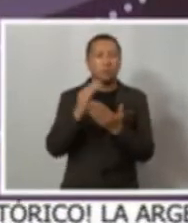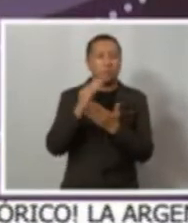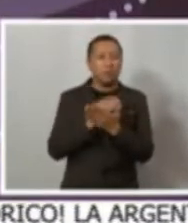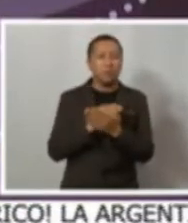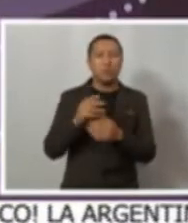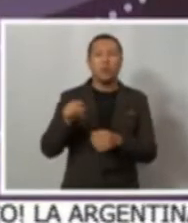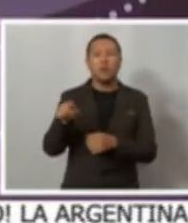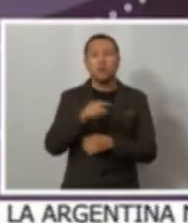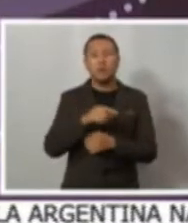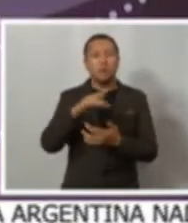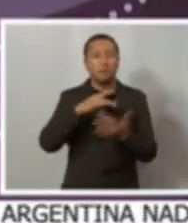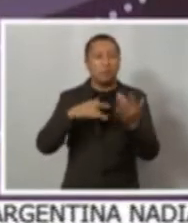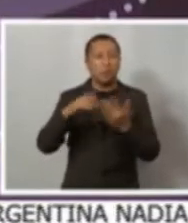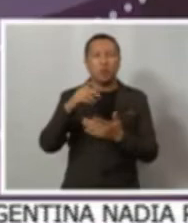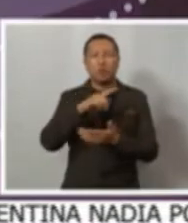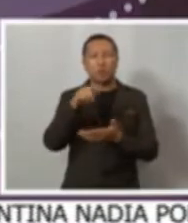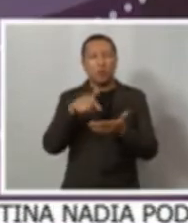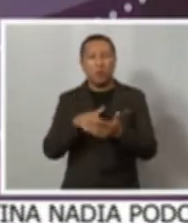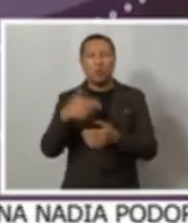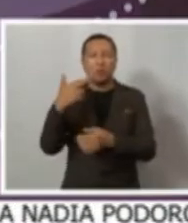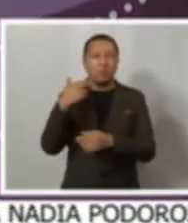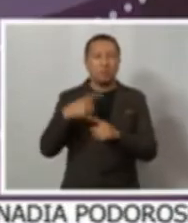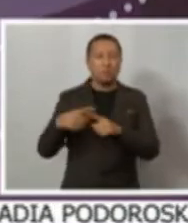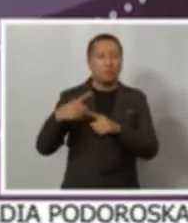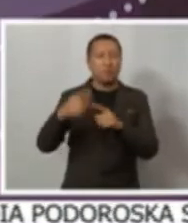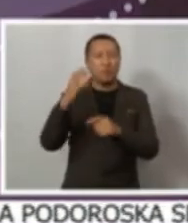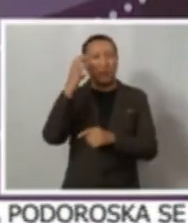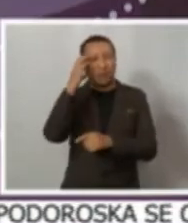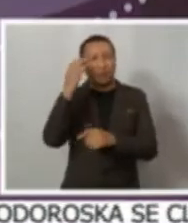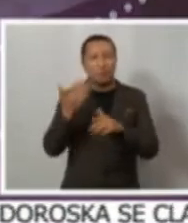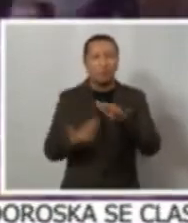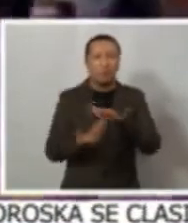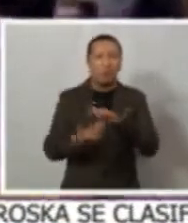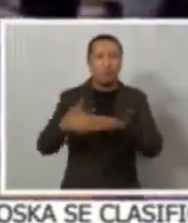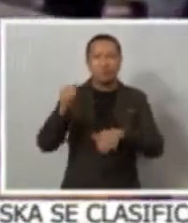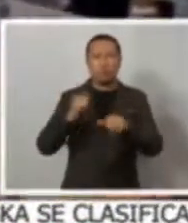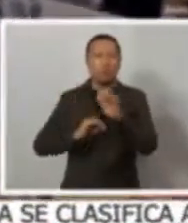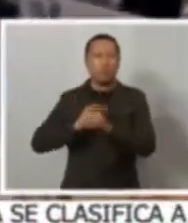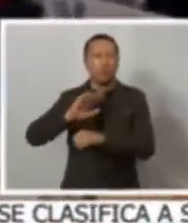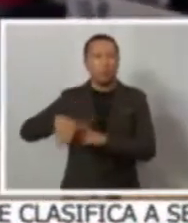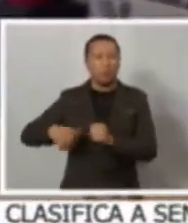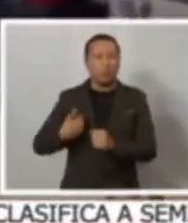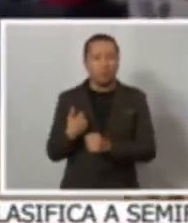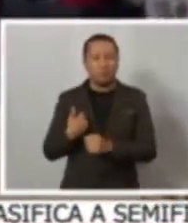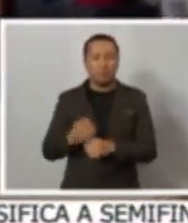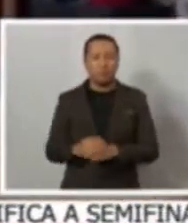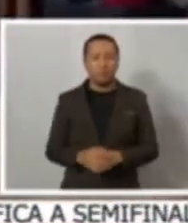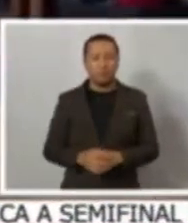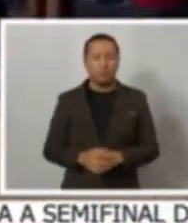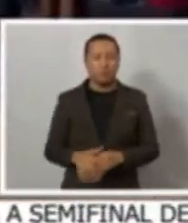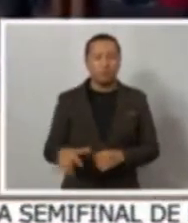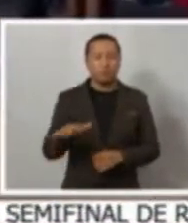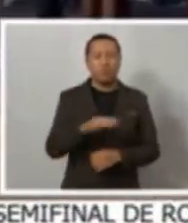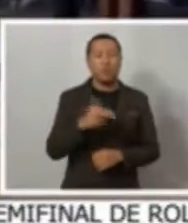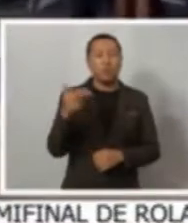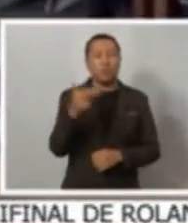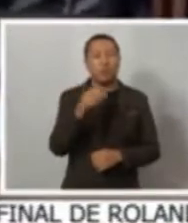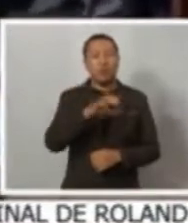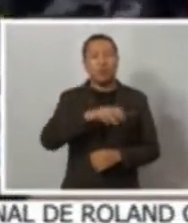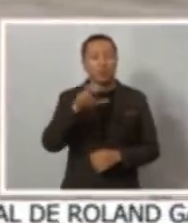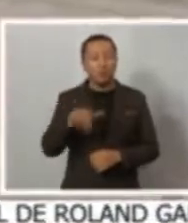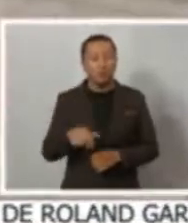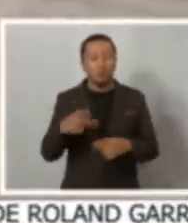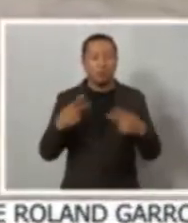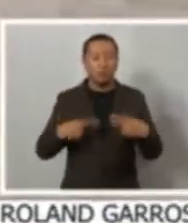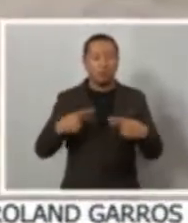retiradas sillas, mesas y camastros. Así se observó el panorama. En la zona hotelera de Cancún, los prestadores de servicio y personal